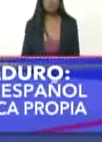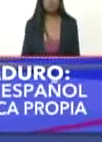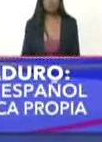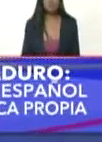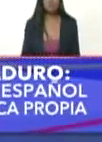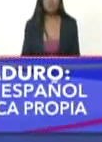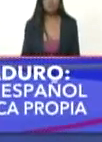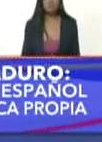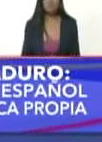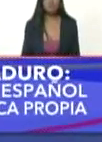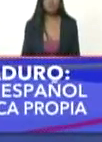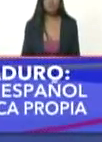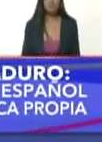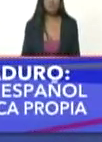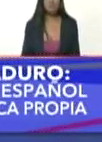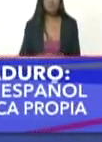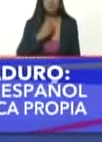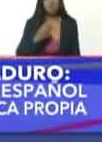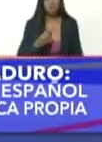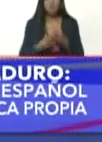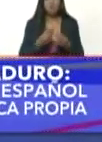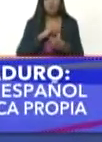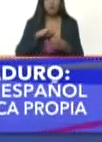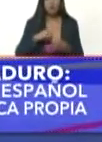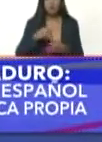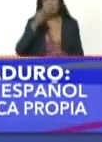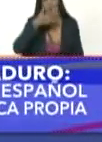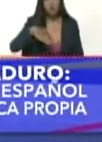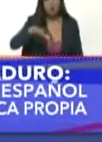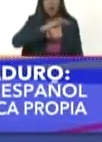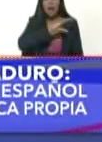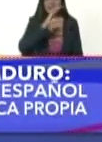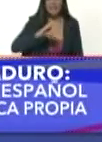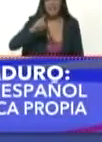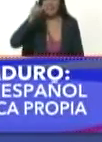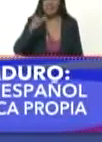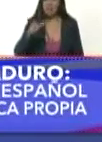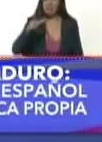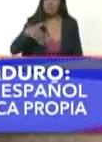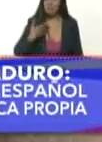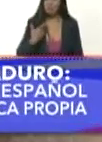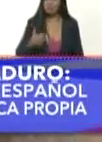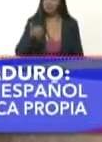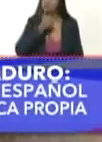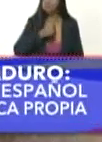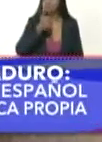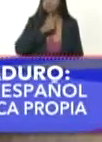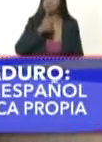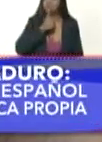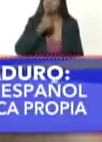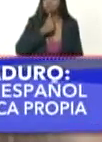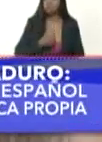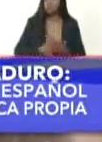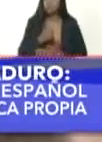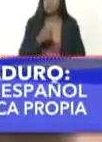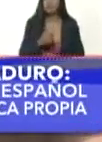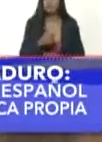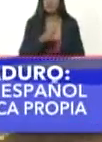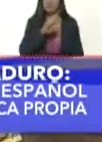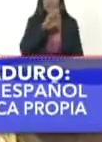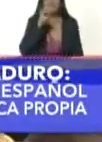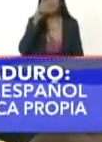cómo nuestros pueblos caribes fueron capaces de resistir más de 100